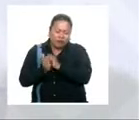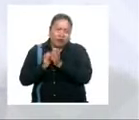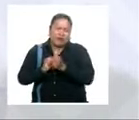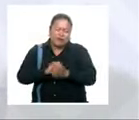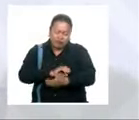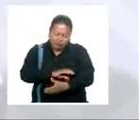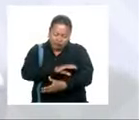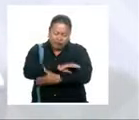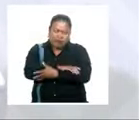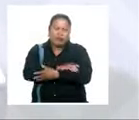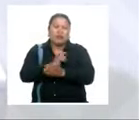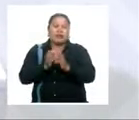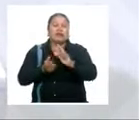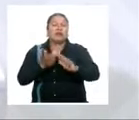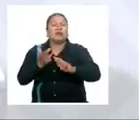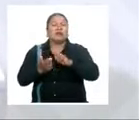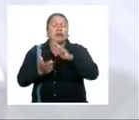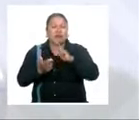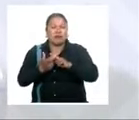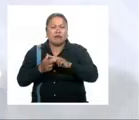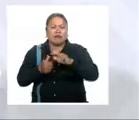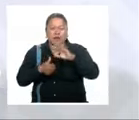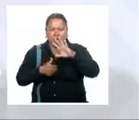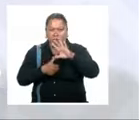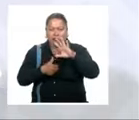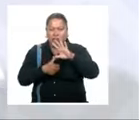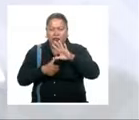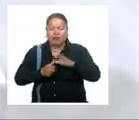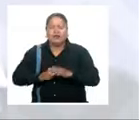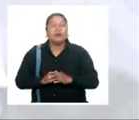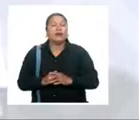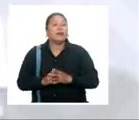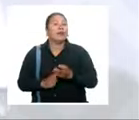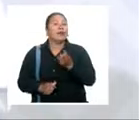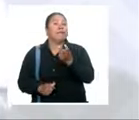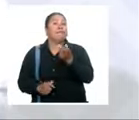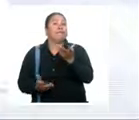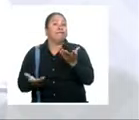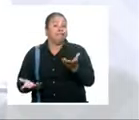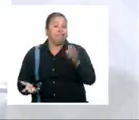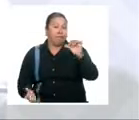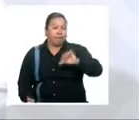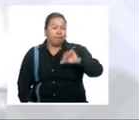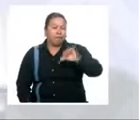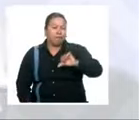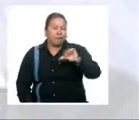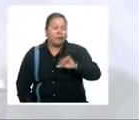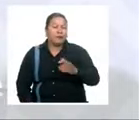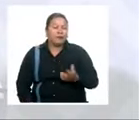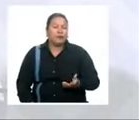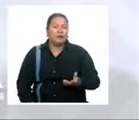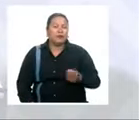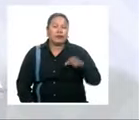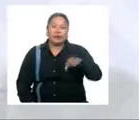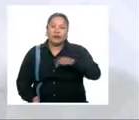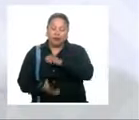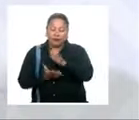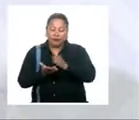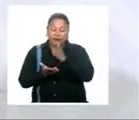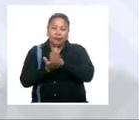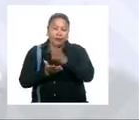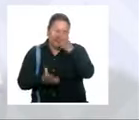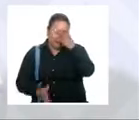consolidación de la región de América del Norte. Por ello, el día de hoy estamos en la Ciudad de